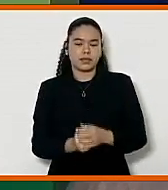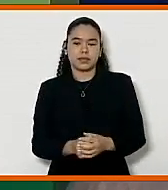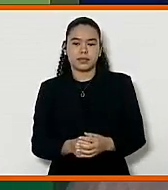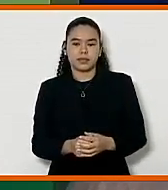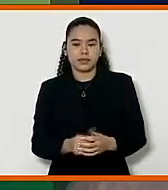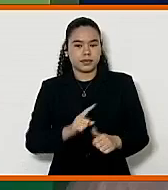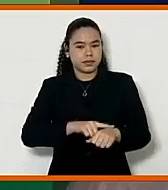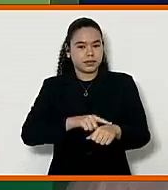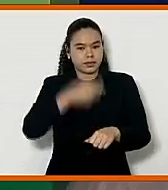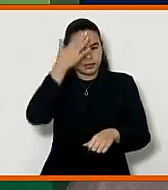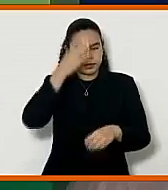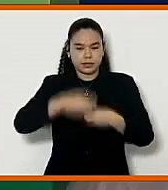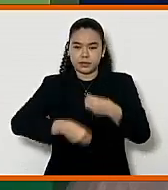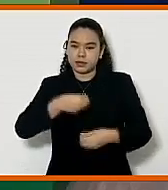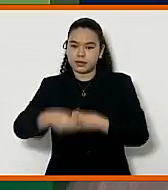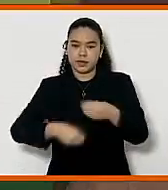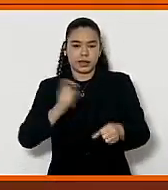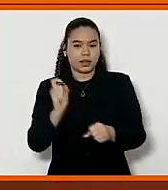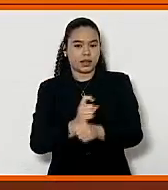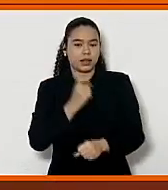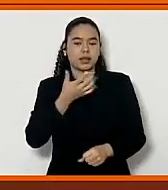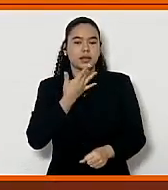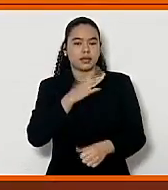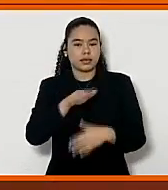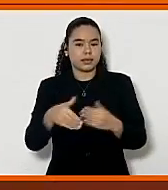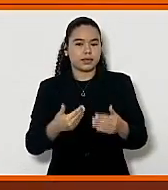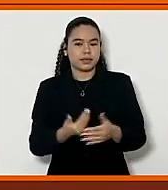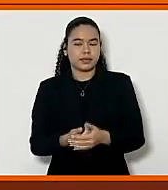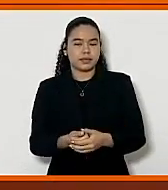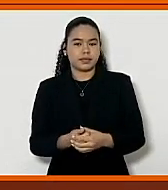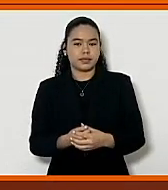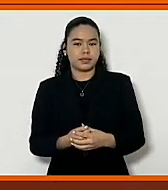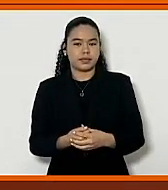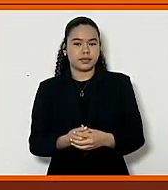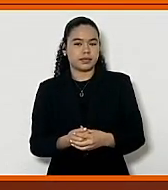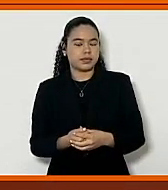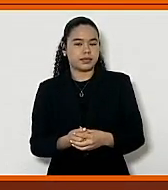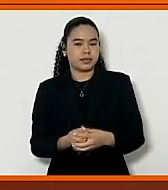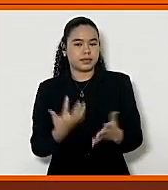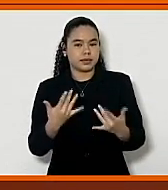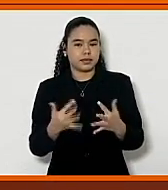Vamos a conocer la esfera ganadora, mucha suerte. Y esta es...